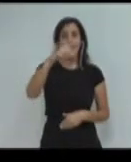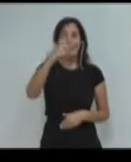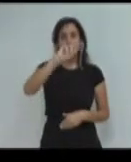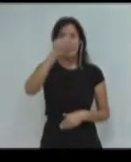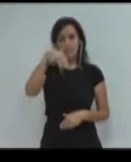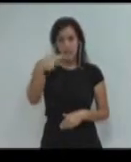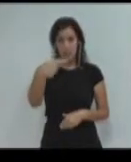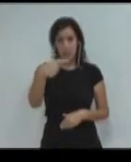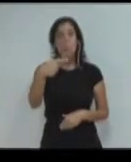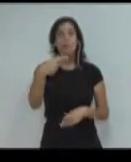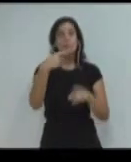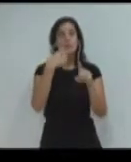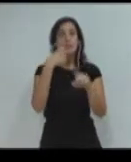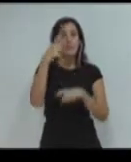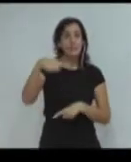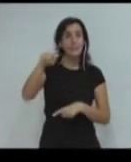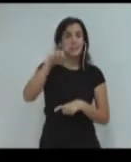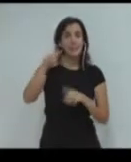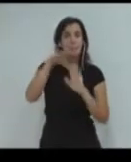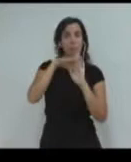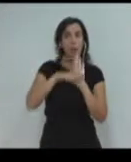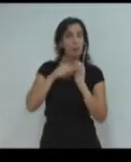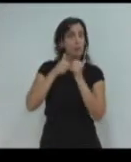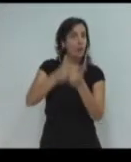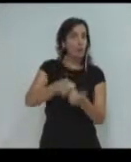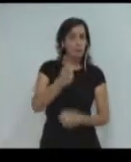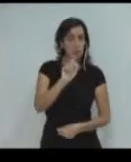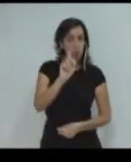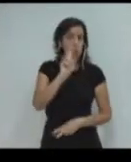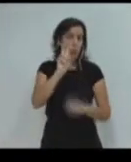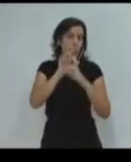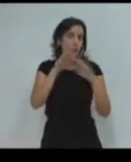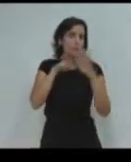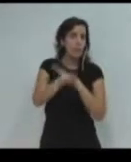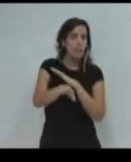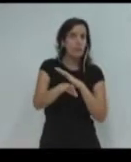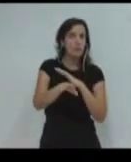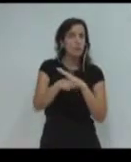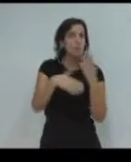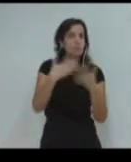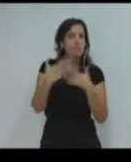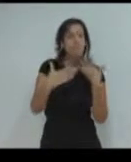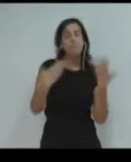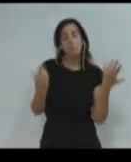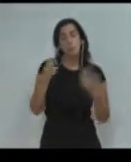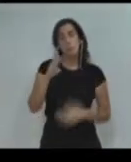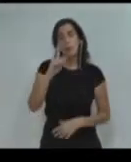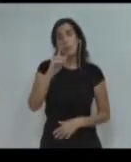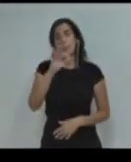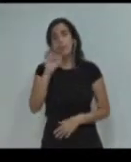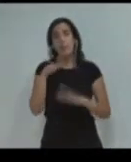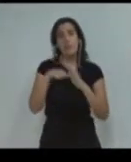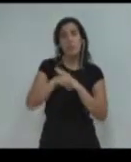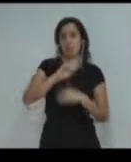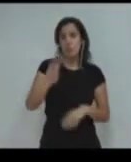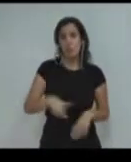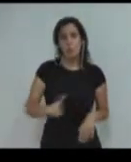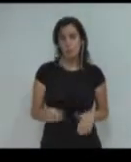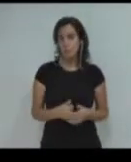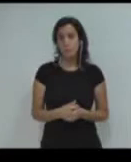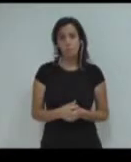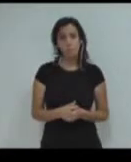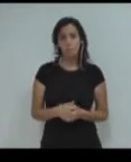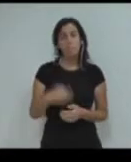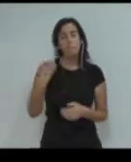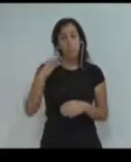InDesign no sigue unas pautas de accesibilidad, El PDF no el será accesible PDF jamás. no será accesible, ¿no? Y habrá